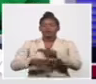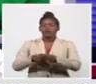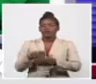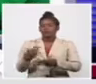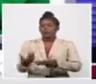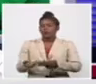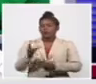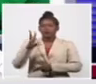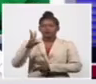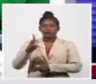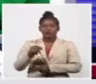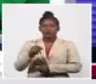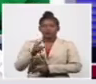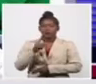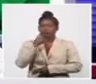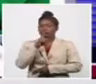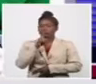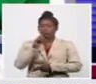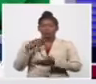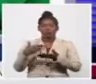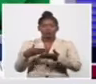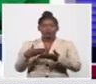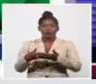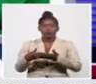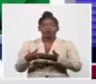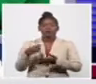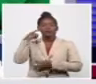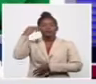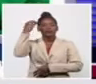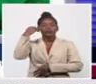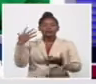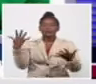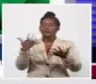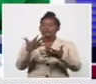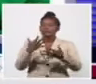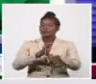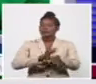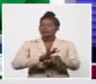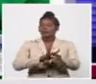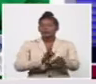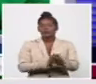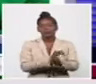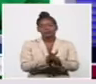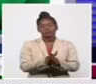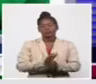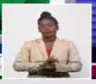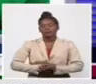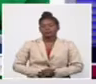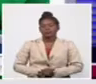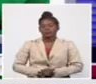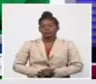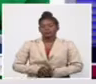número importante de muestras para el diagnóstico de la enfermedad. Estamos hablando de